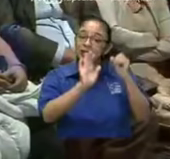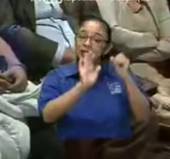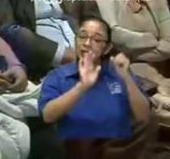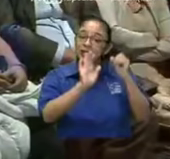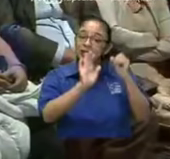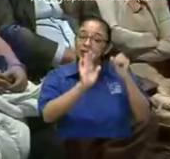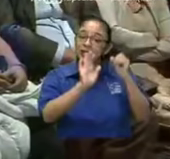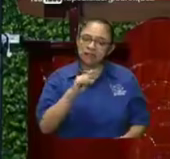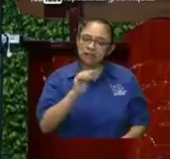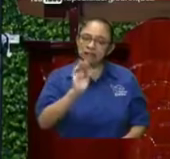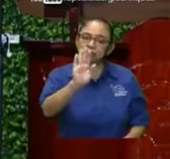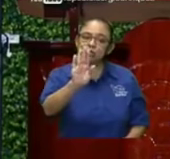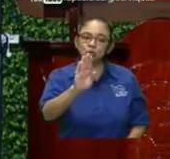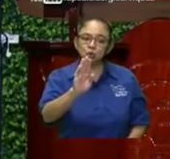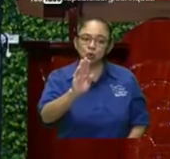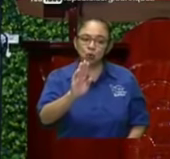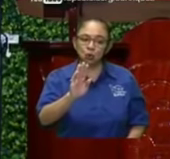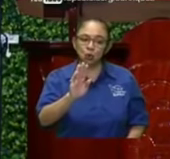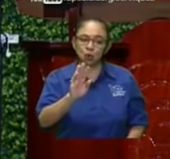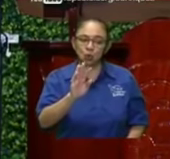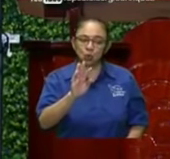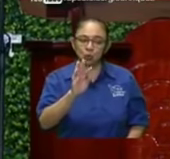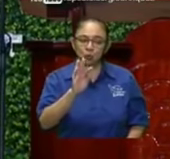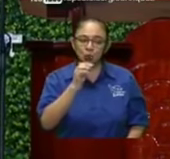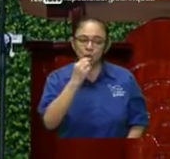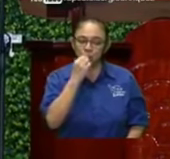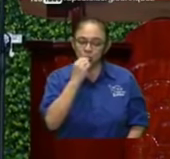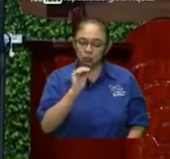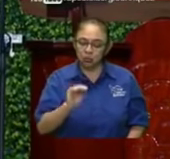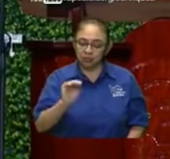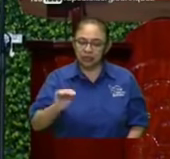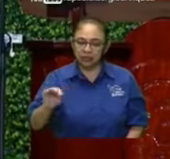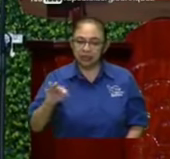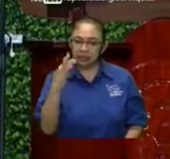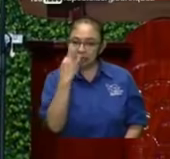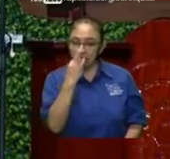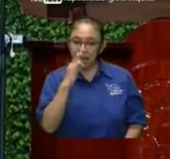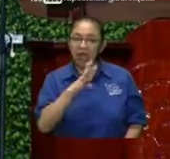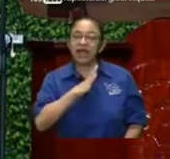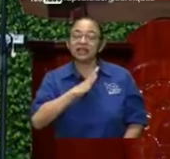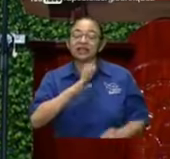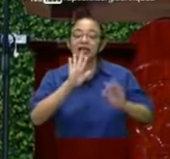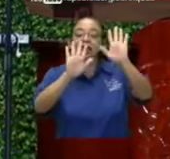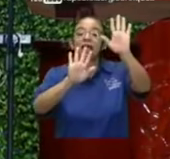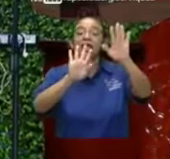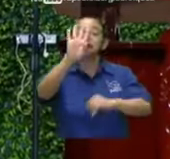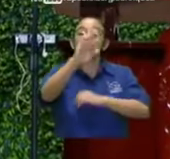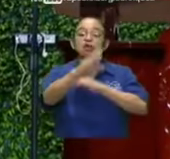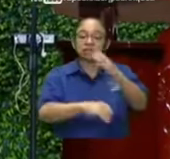uno, fíjese que su muchachita tiene 14 años y anda con un muchachito de novio.